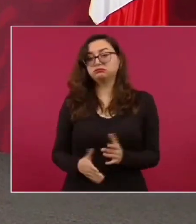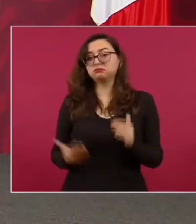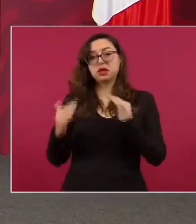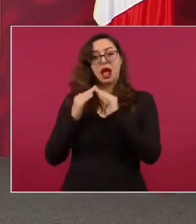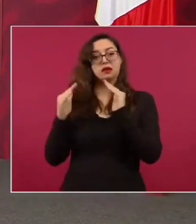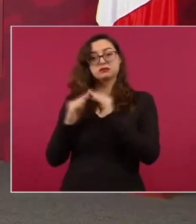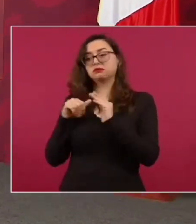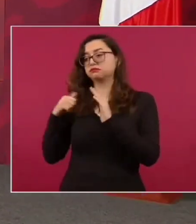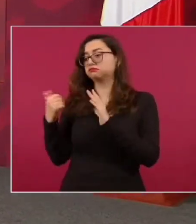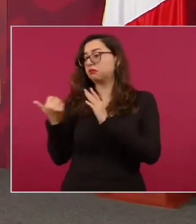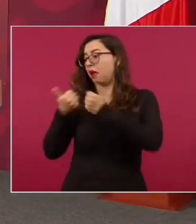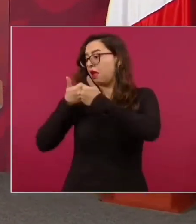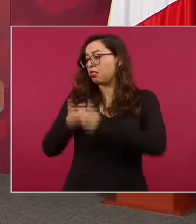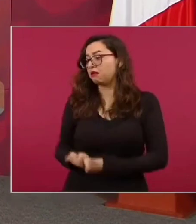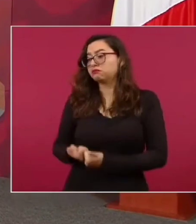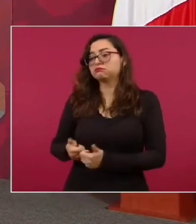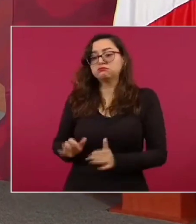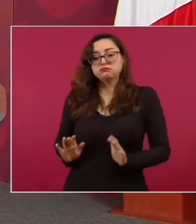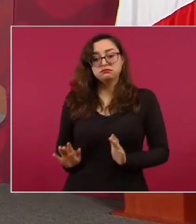porque